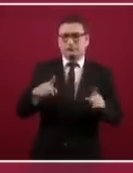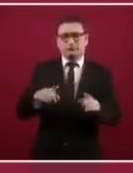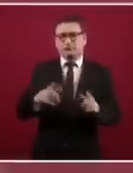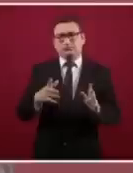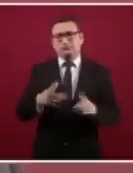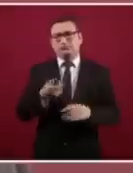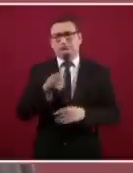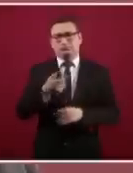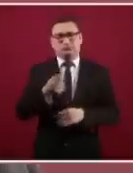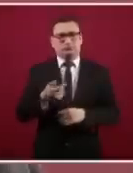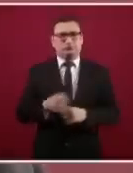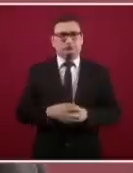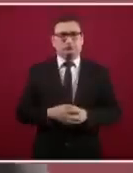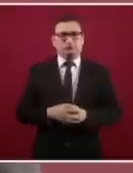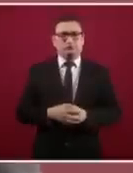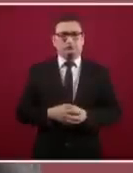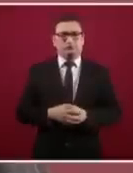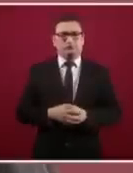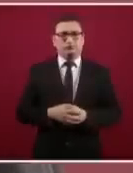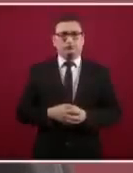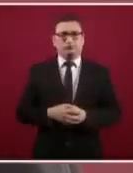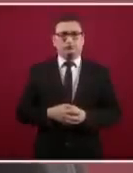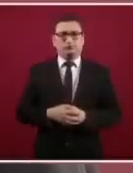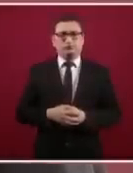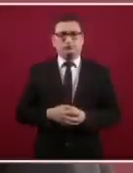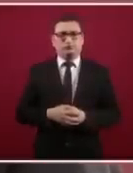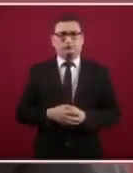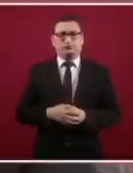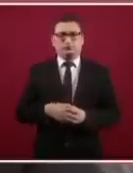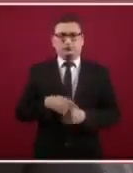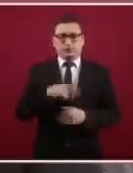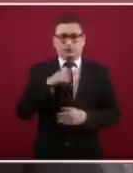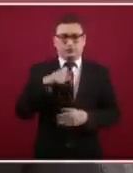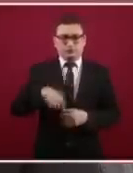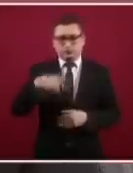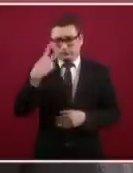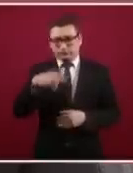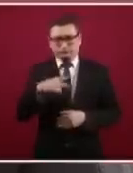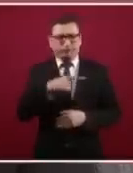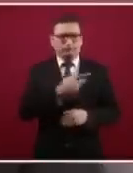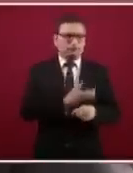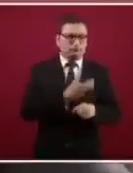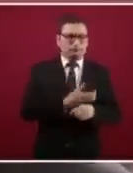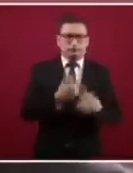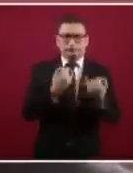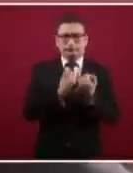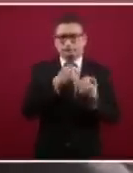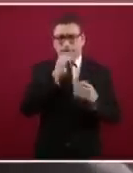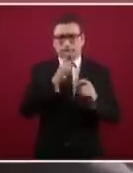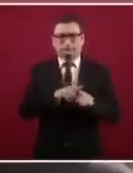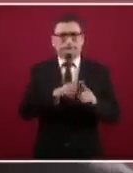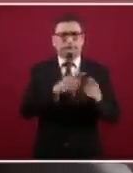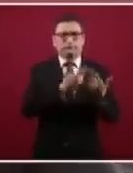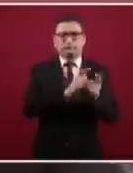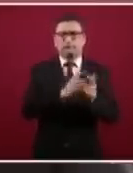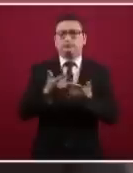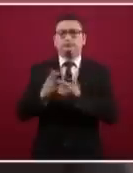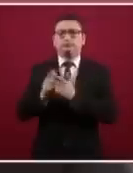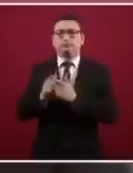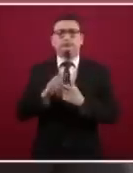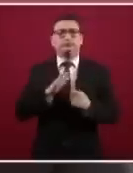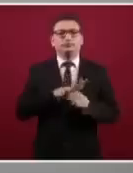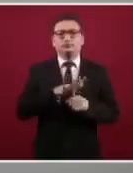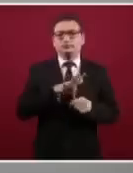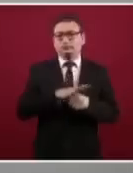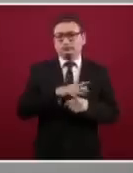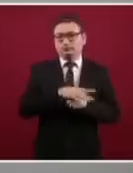no solo en México, sino también en Estados Unidos, sean del Partido Republicano, sean del Partido